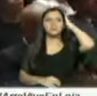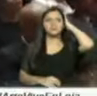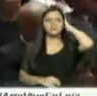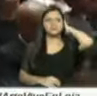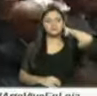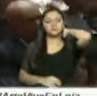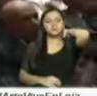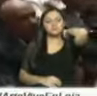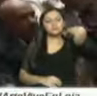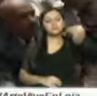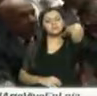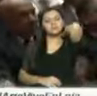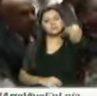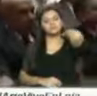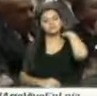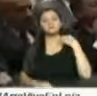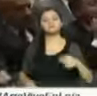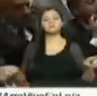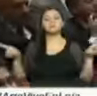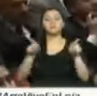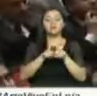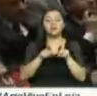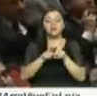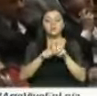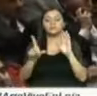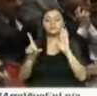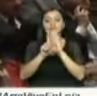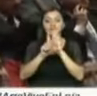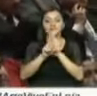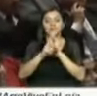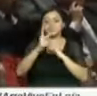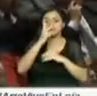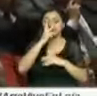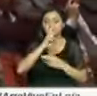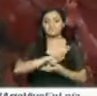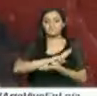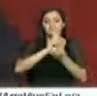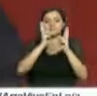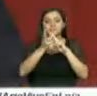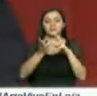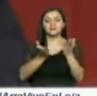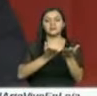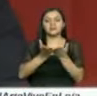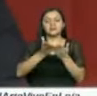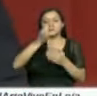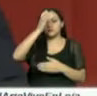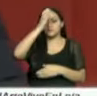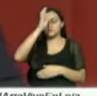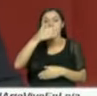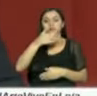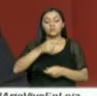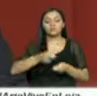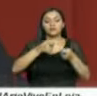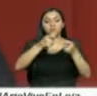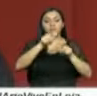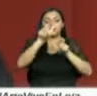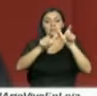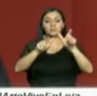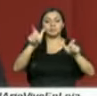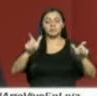Asimismo, la ley regula los servicios culturales destinados a la ciudadanía